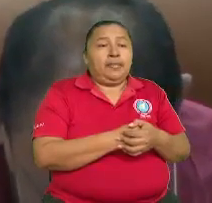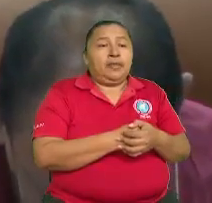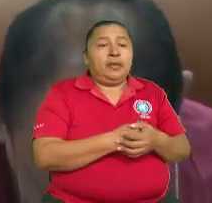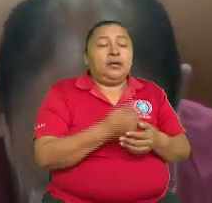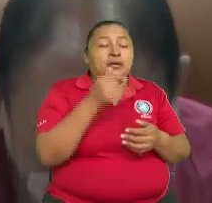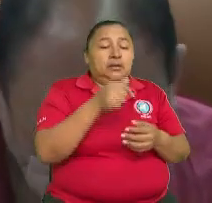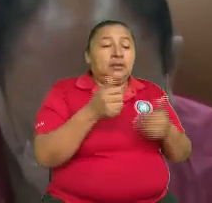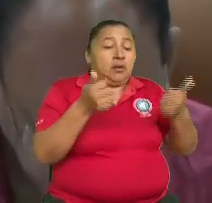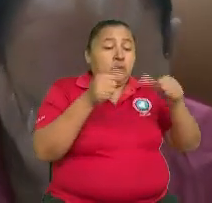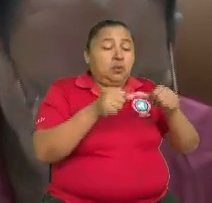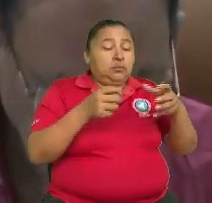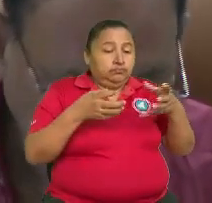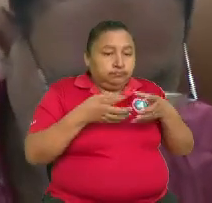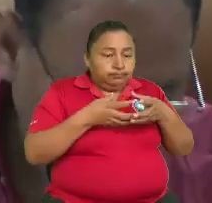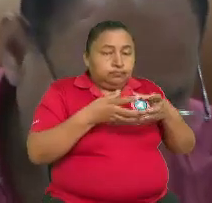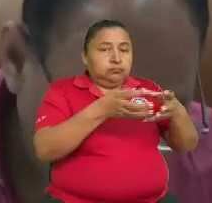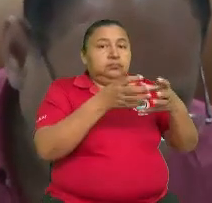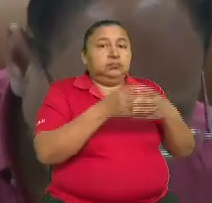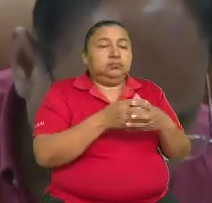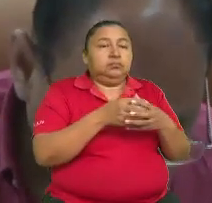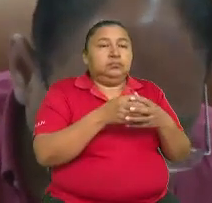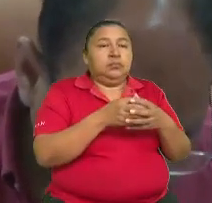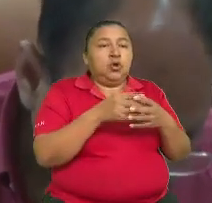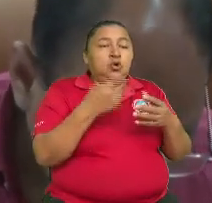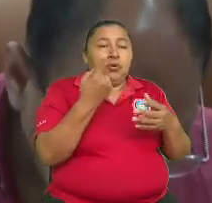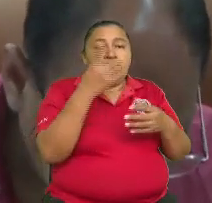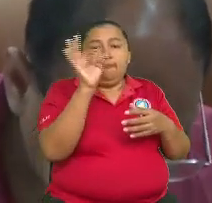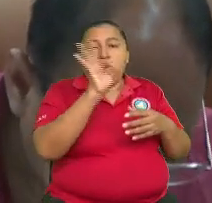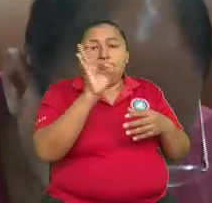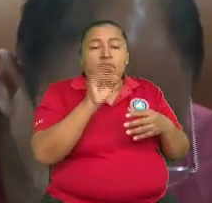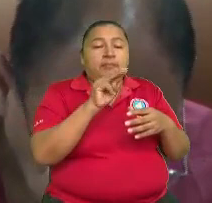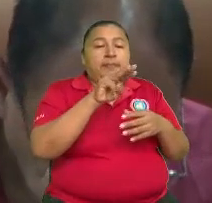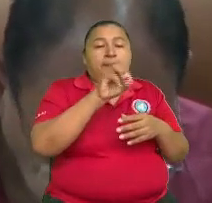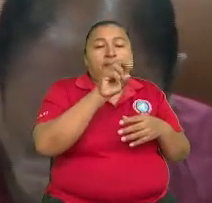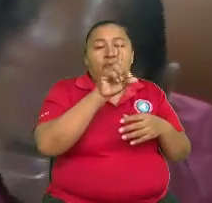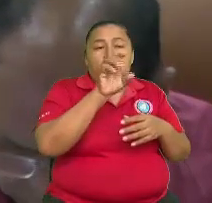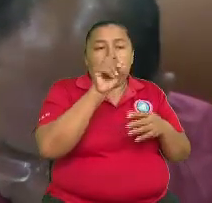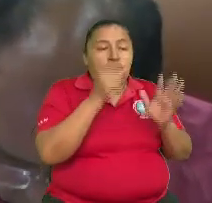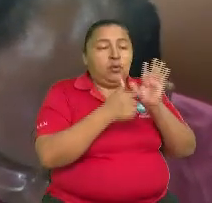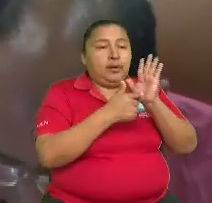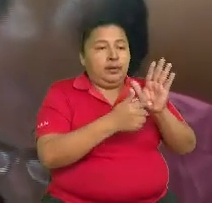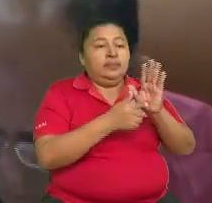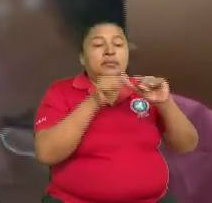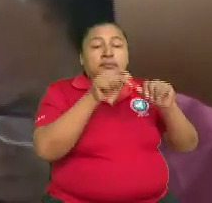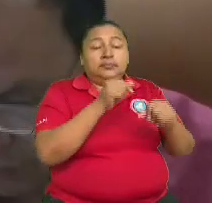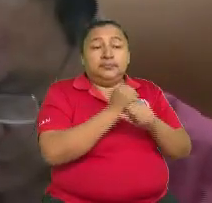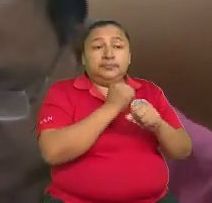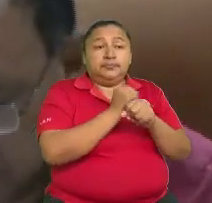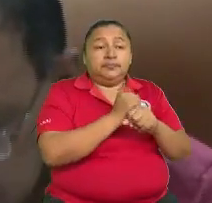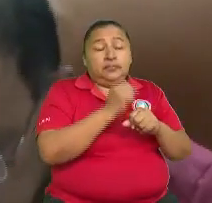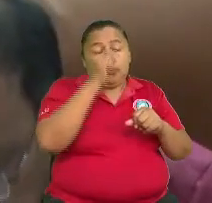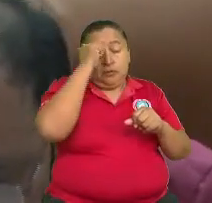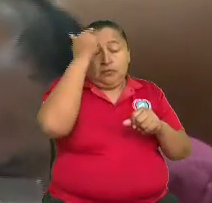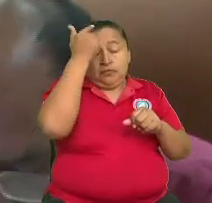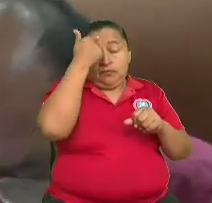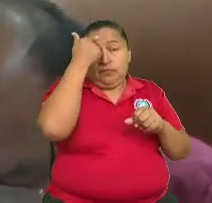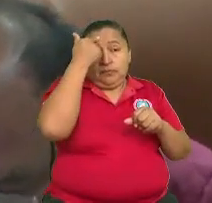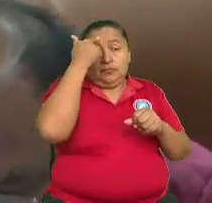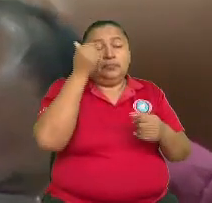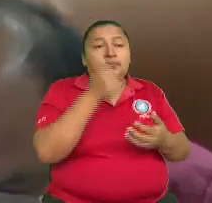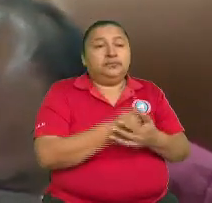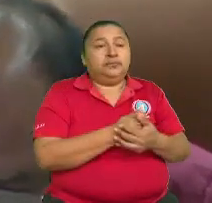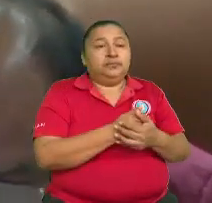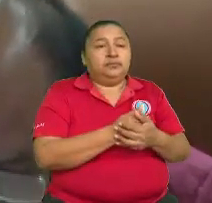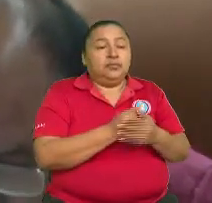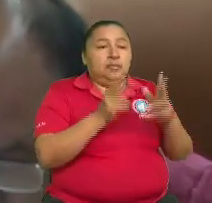movimiento, en un modelo donde gobierno